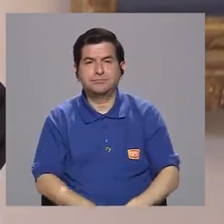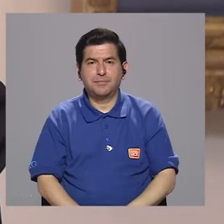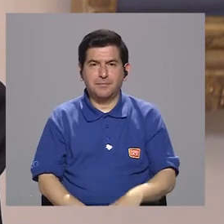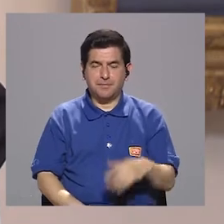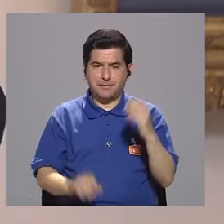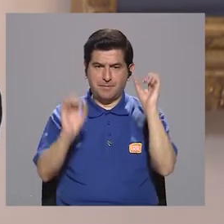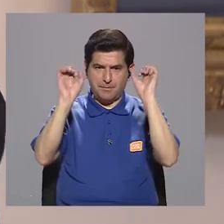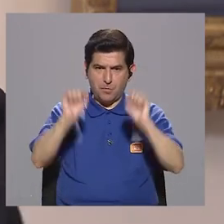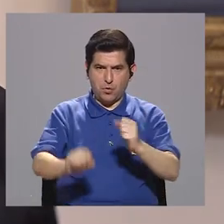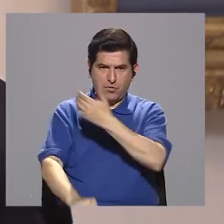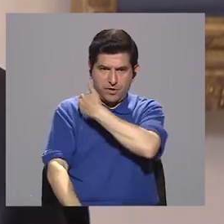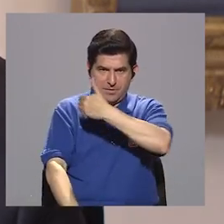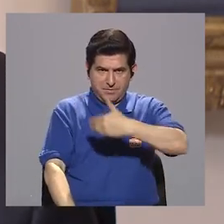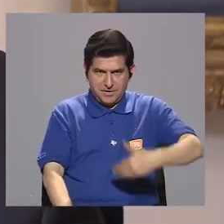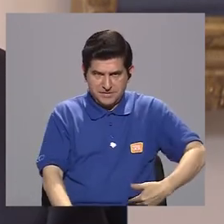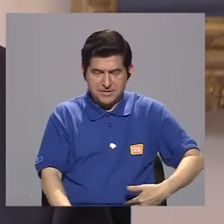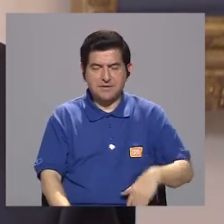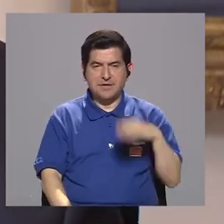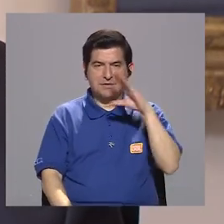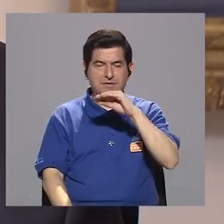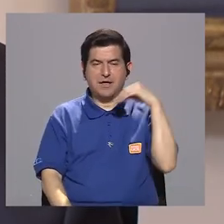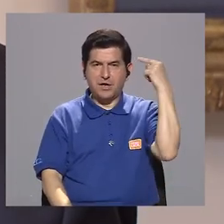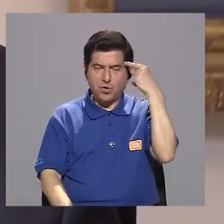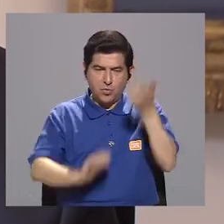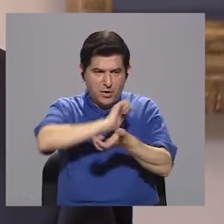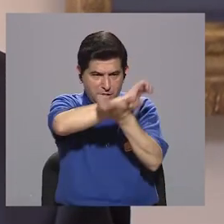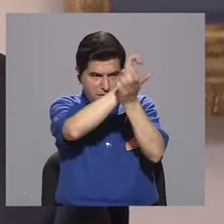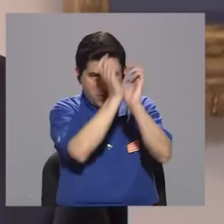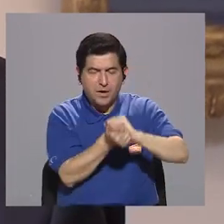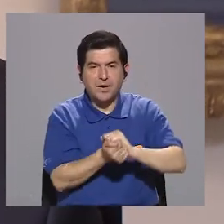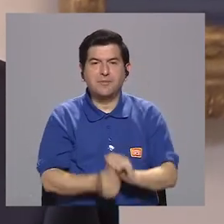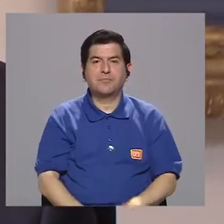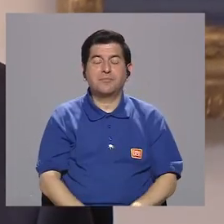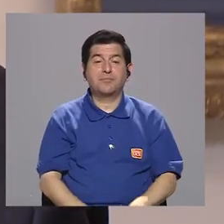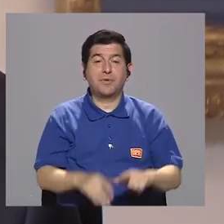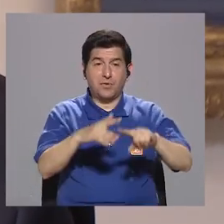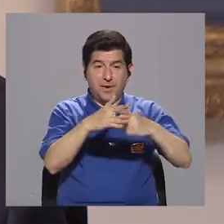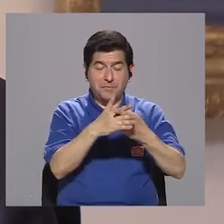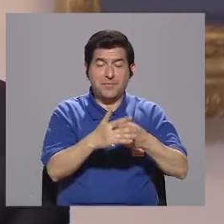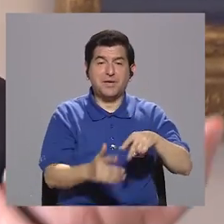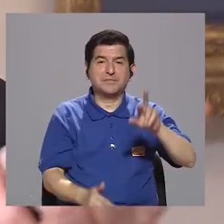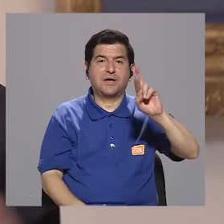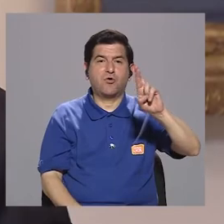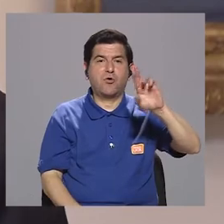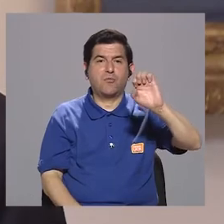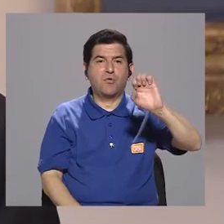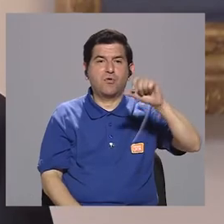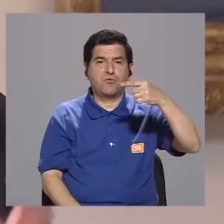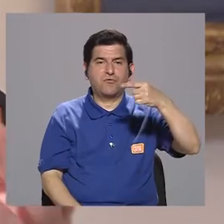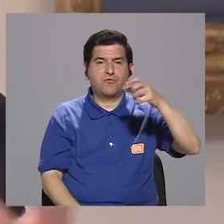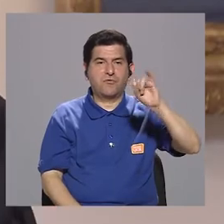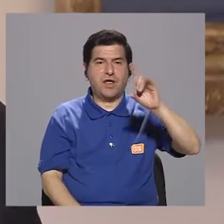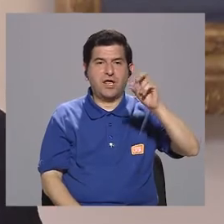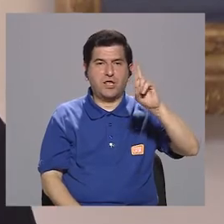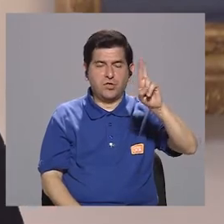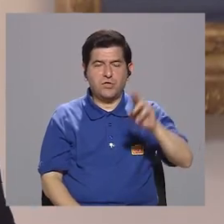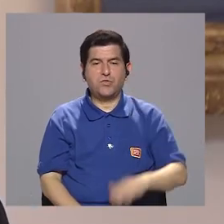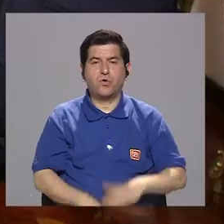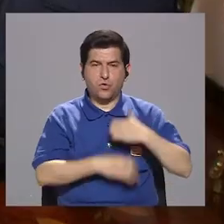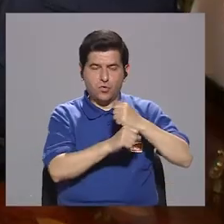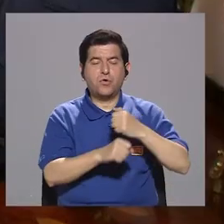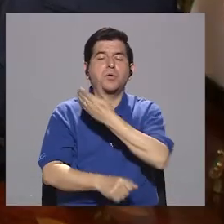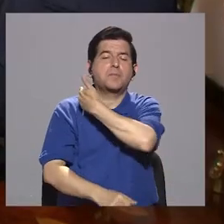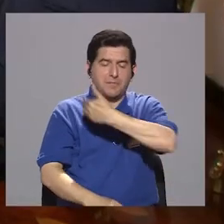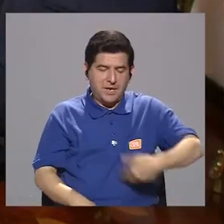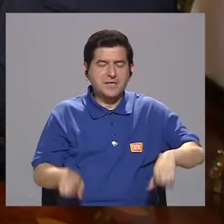llegar al gobierno, para llegar a hacer la transformación maravillosa que logró. Comienza de regidor. Sí, es regidor municipal, es presidente